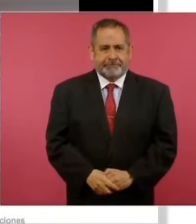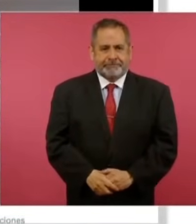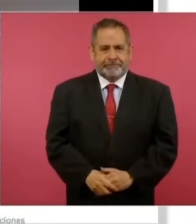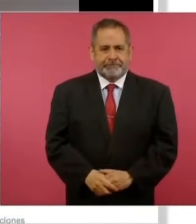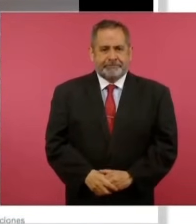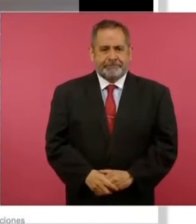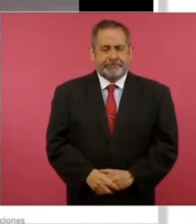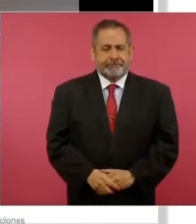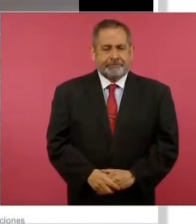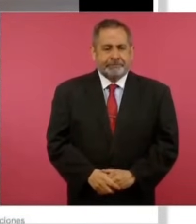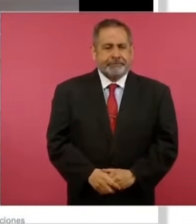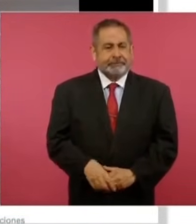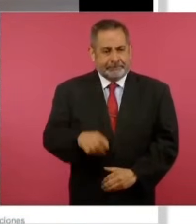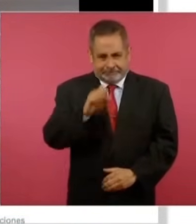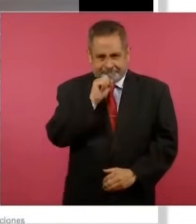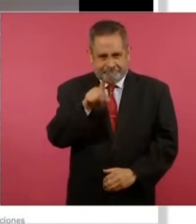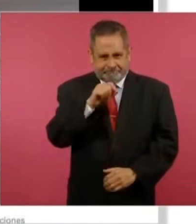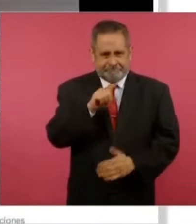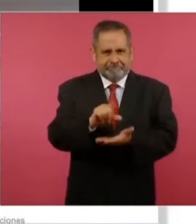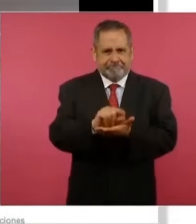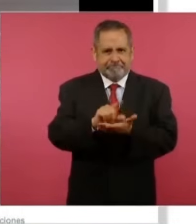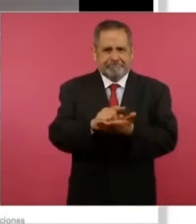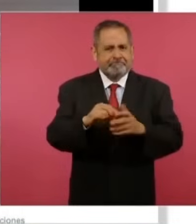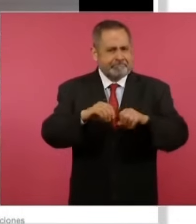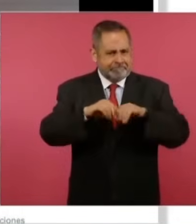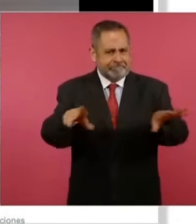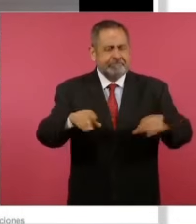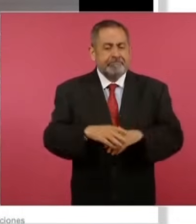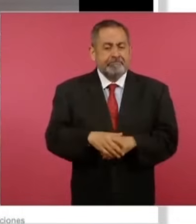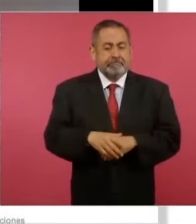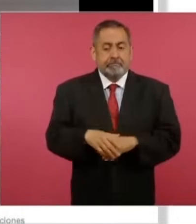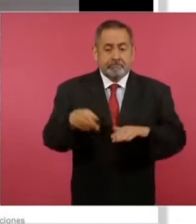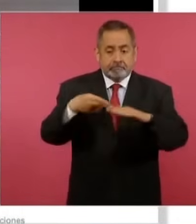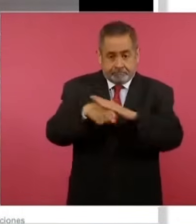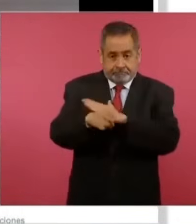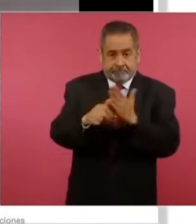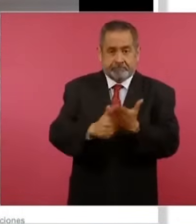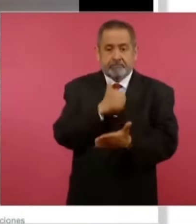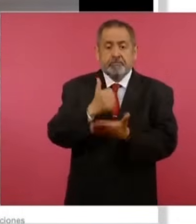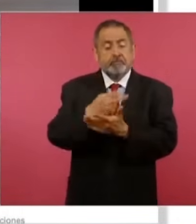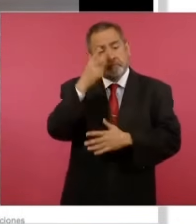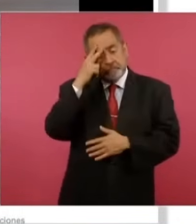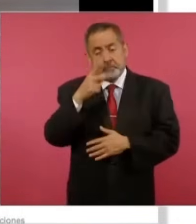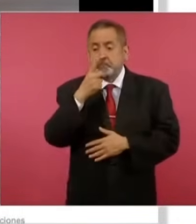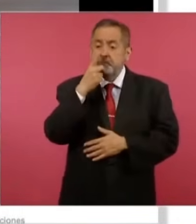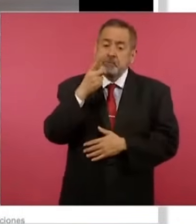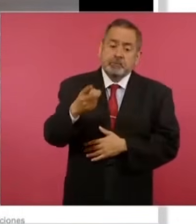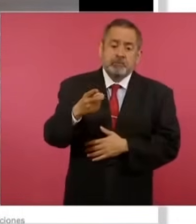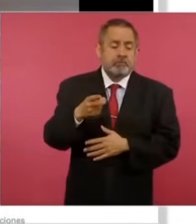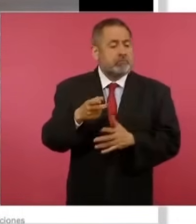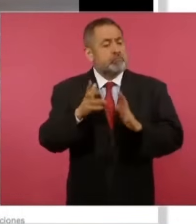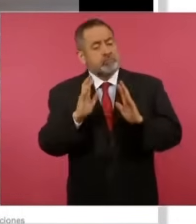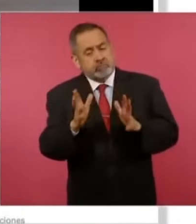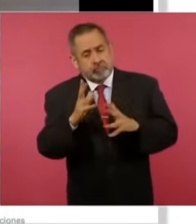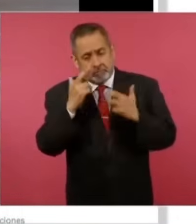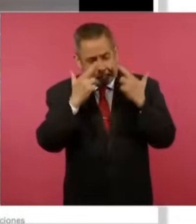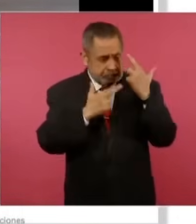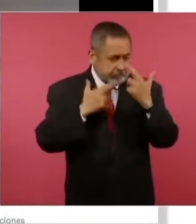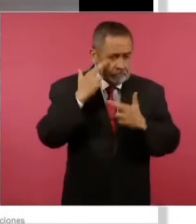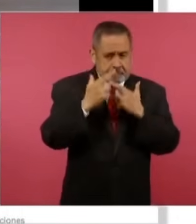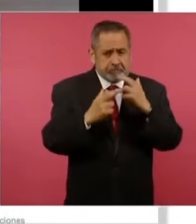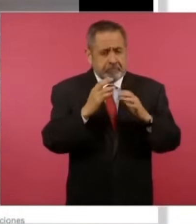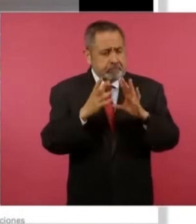través de la misma red social, el Metro de la Ciudad de México dijo haber realizado una revisión en un